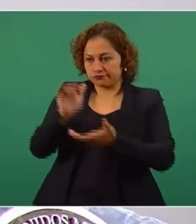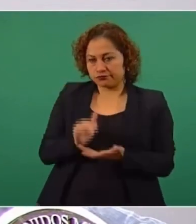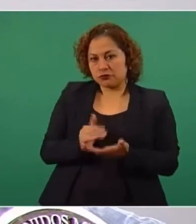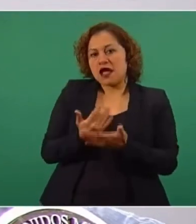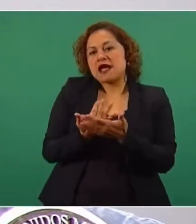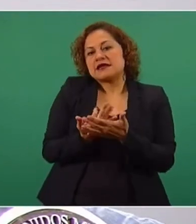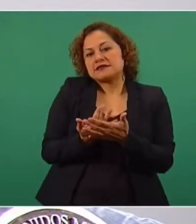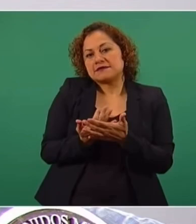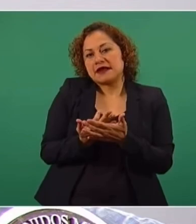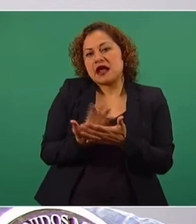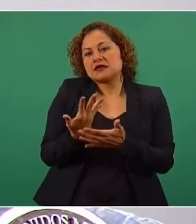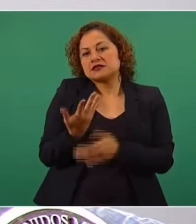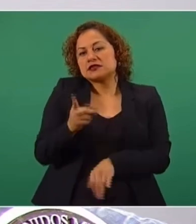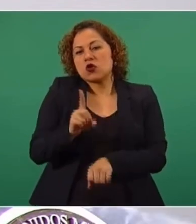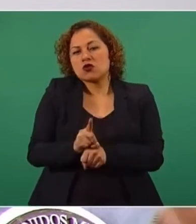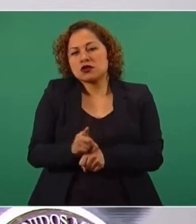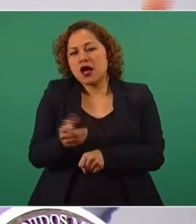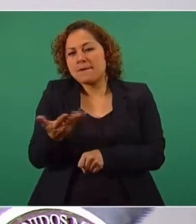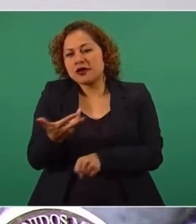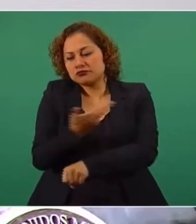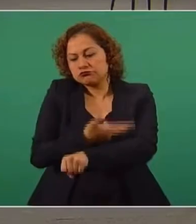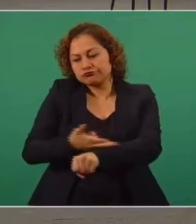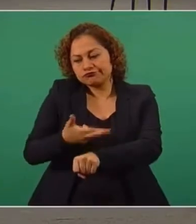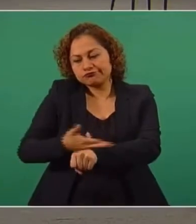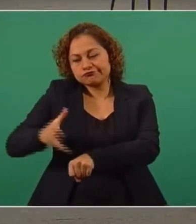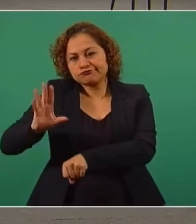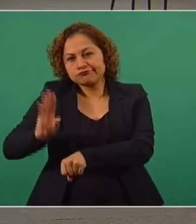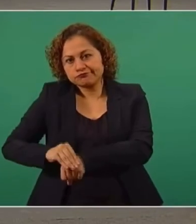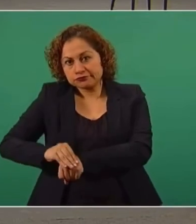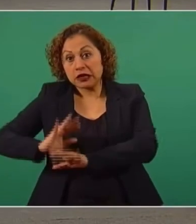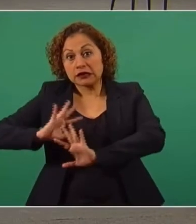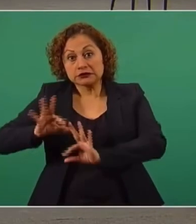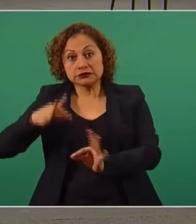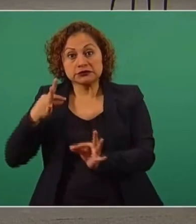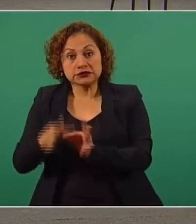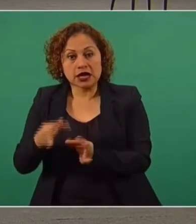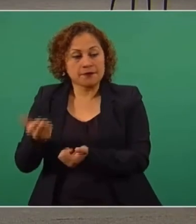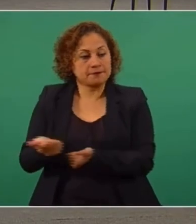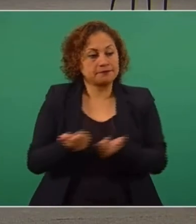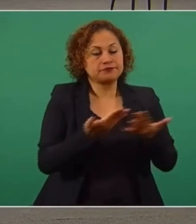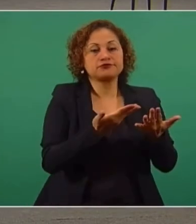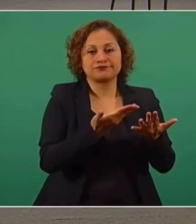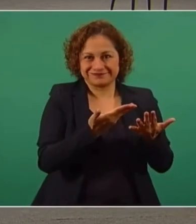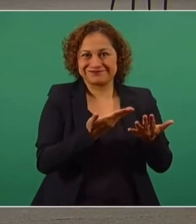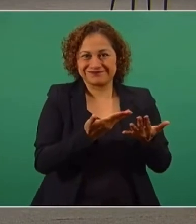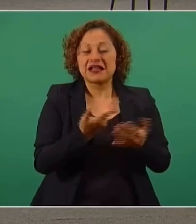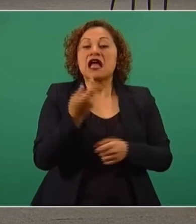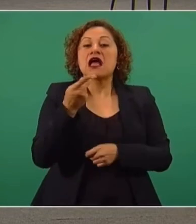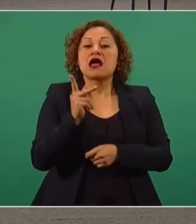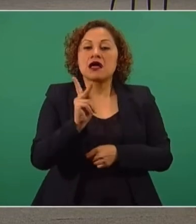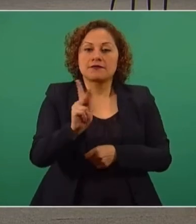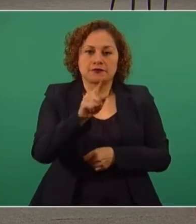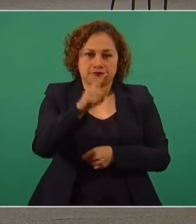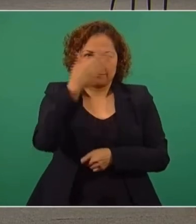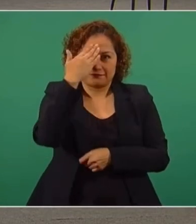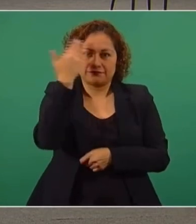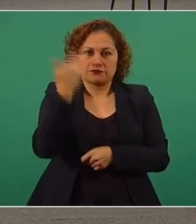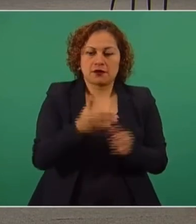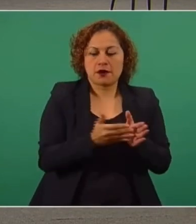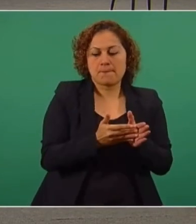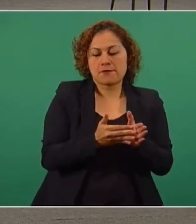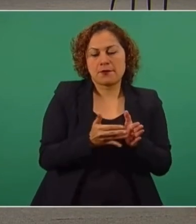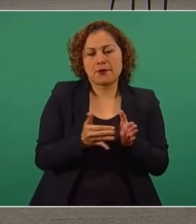discrepancia entre la cantidad de vacunas recibidas y la cantidad de vacunas aplicadas. Las vacunas no están ociosas, las vacunas están en tránsito, en